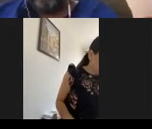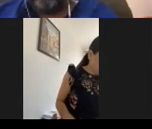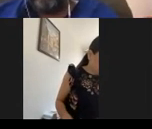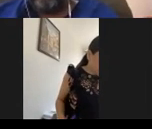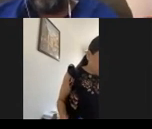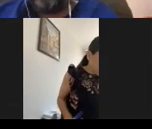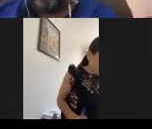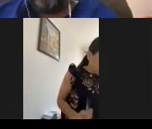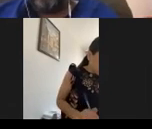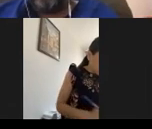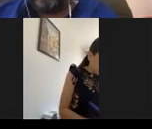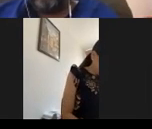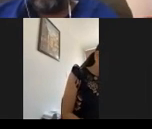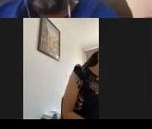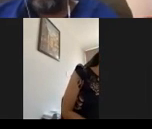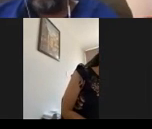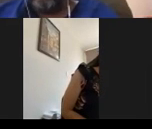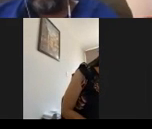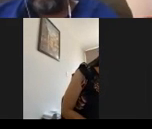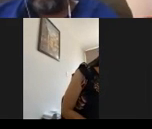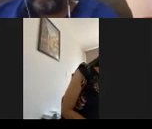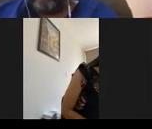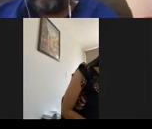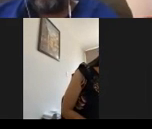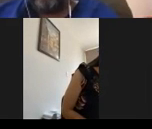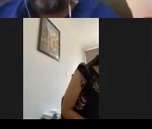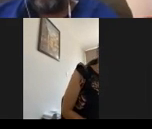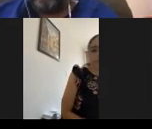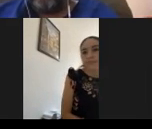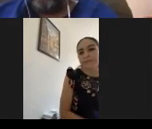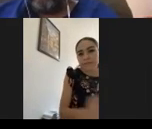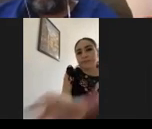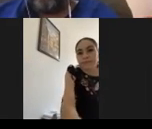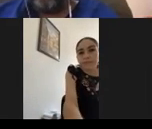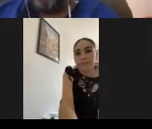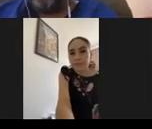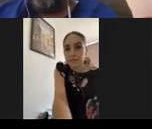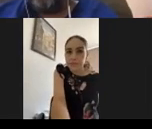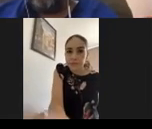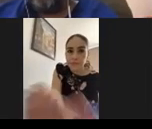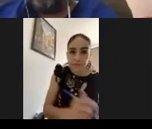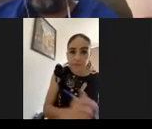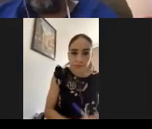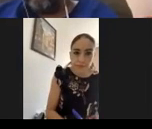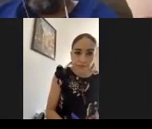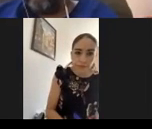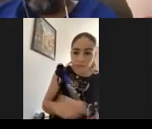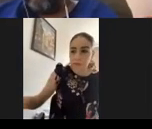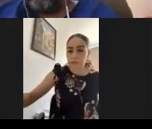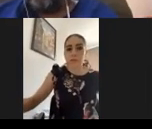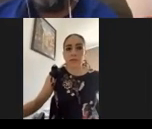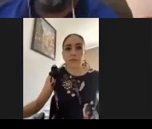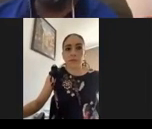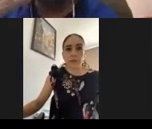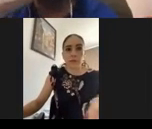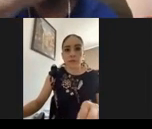del municipio de Tepatitlán a un plan integral de movilidad urbana sustentable de Tepatitlán. O sea, darle ya la conceptualización